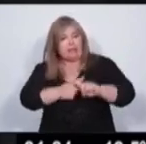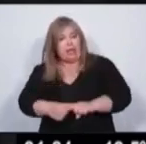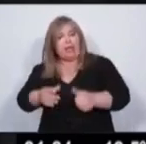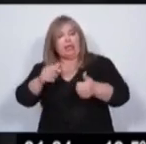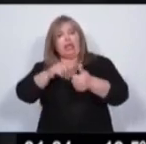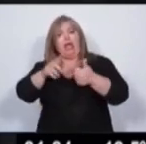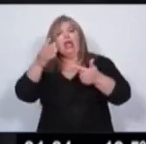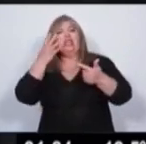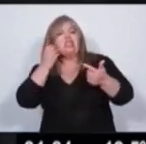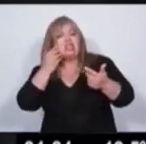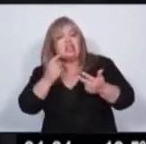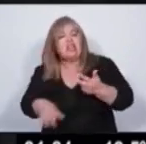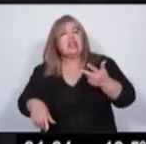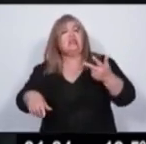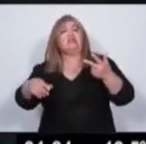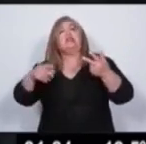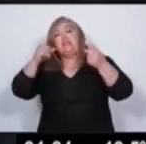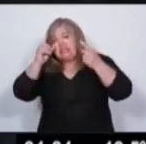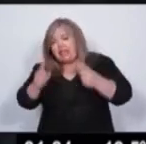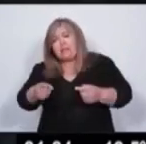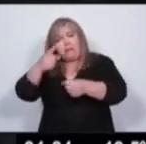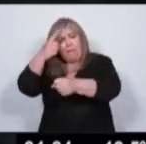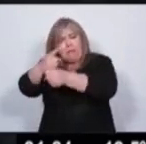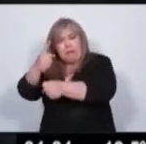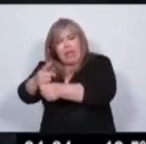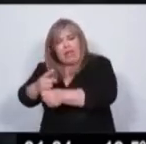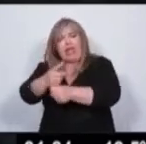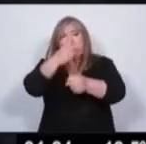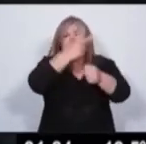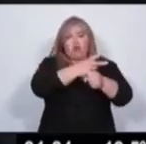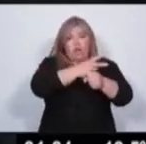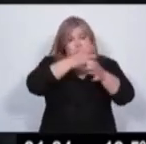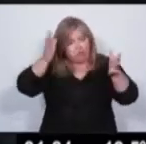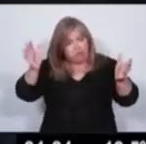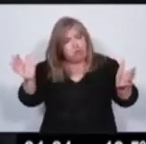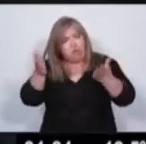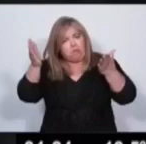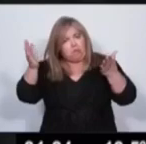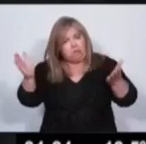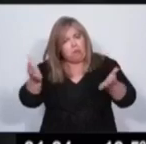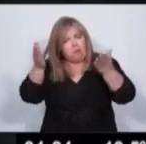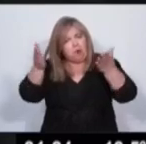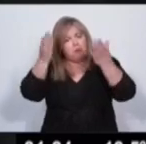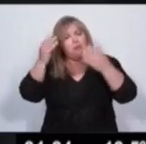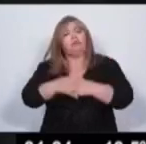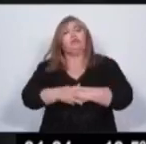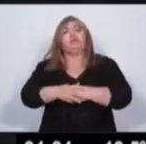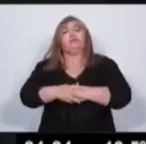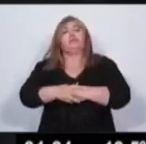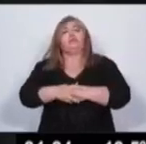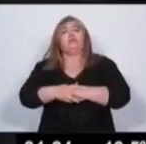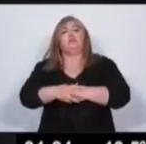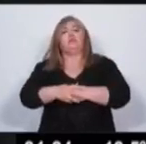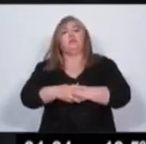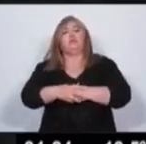inglés también en la escuela primaria y secundaria no vamos a generar